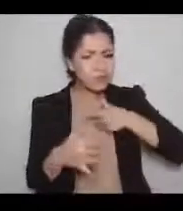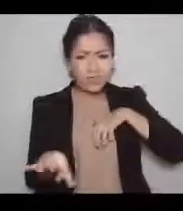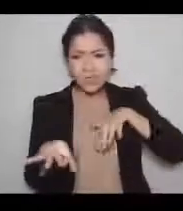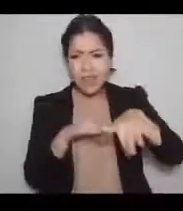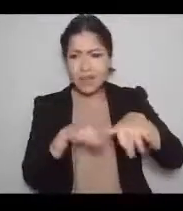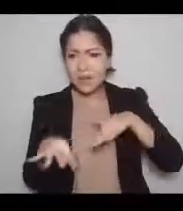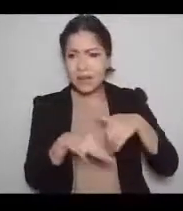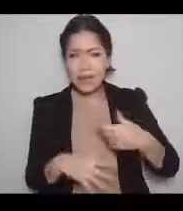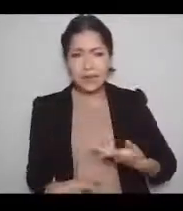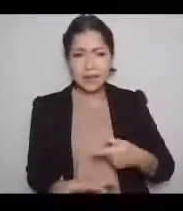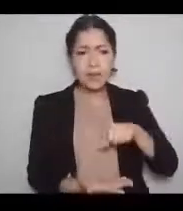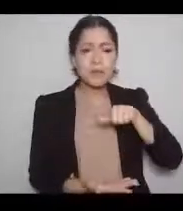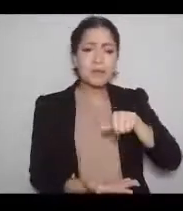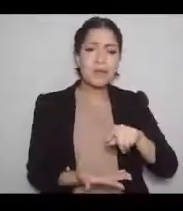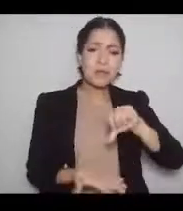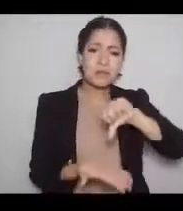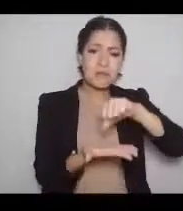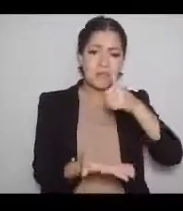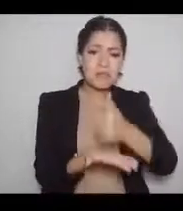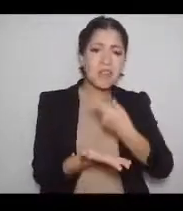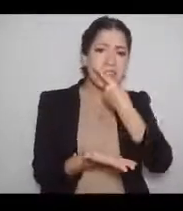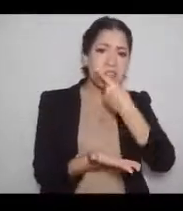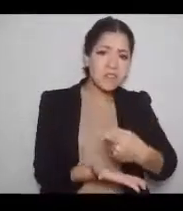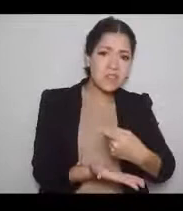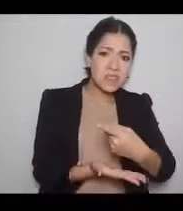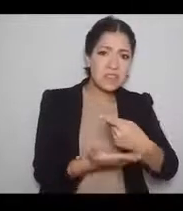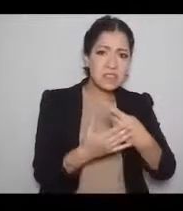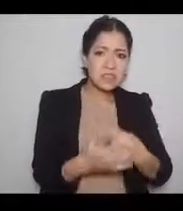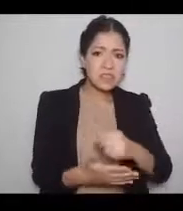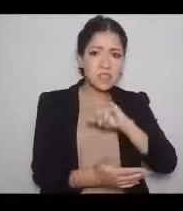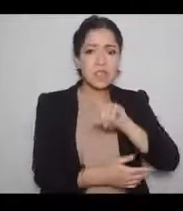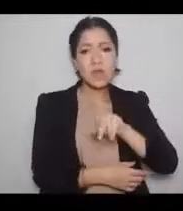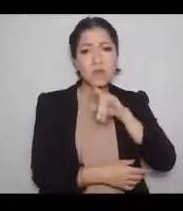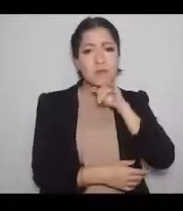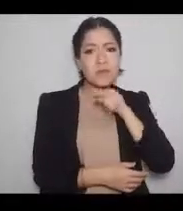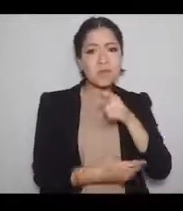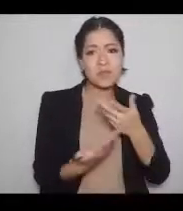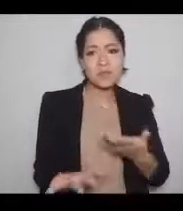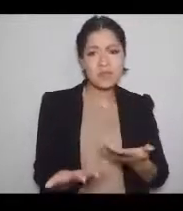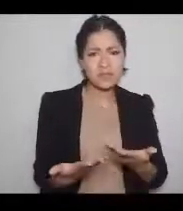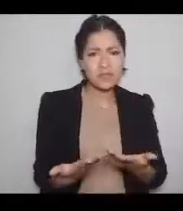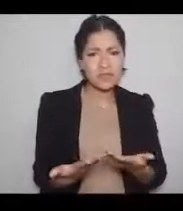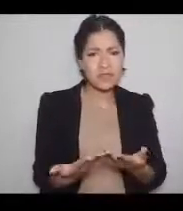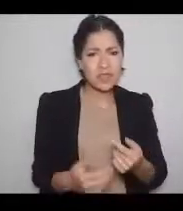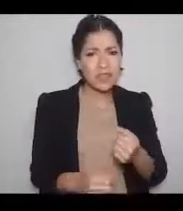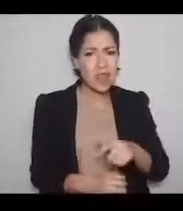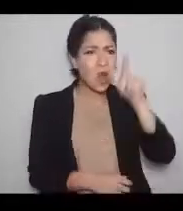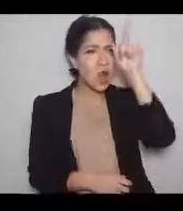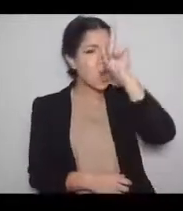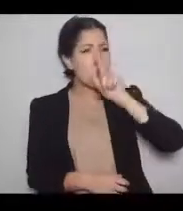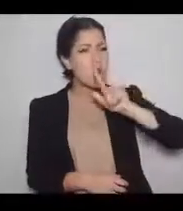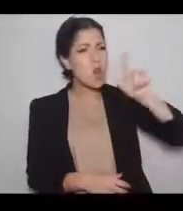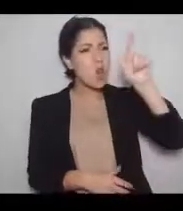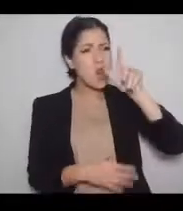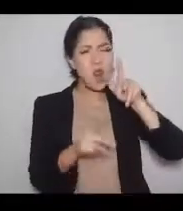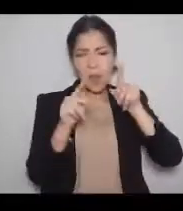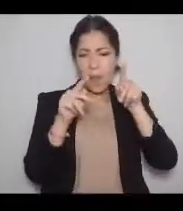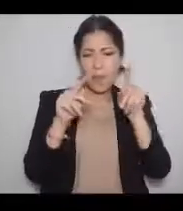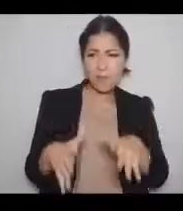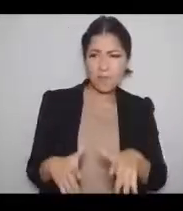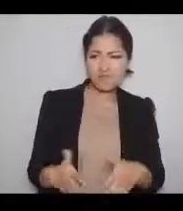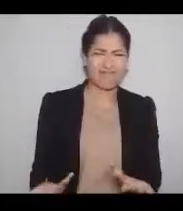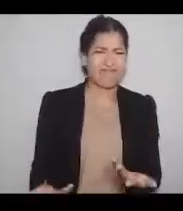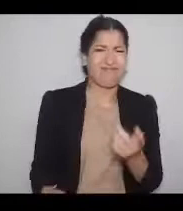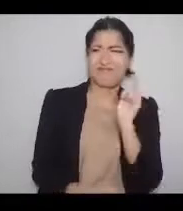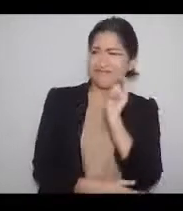dice: Júpiter es un sodomita. La luna es una ramera.